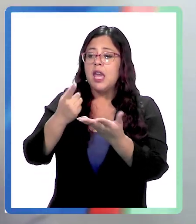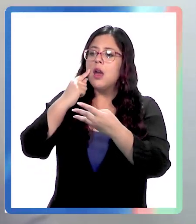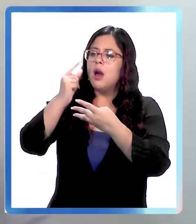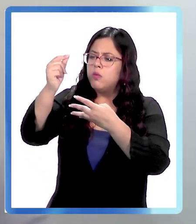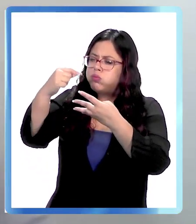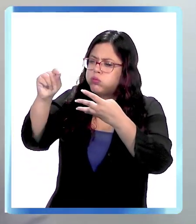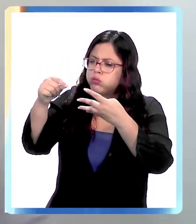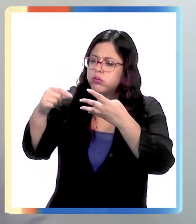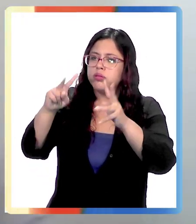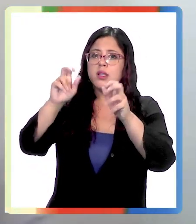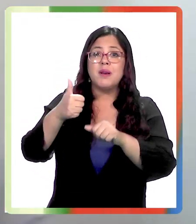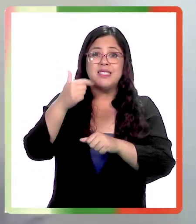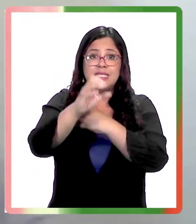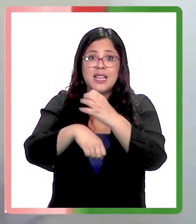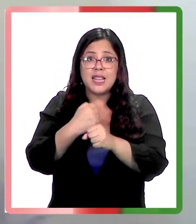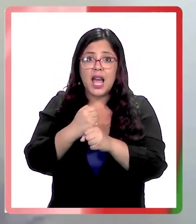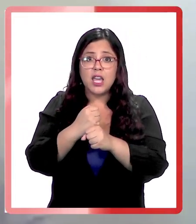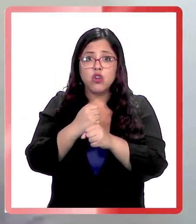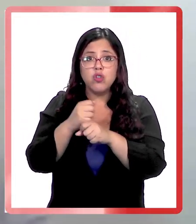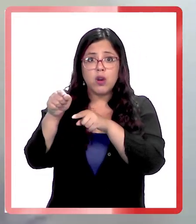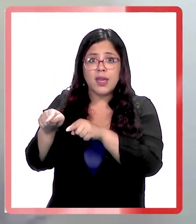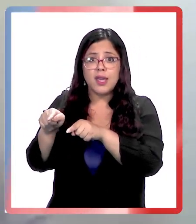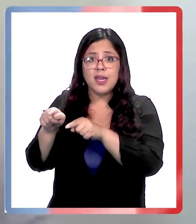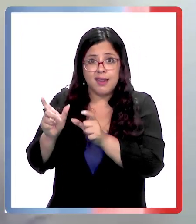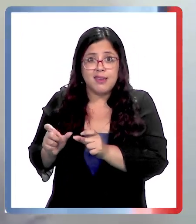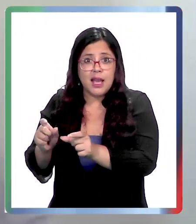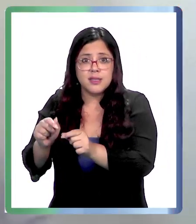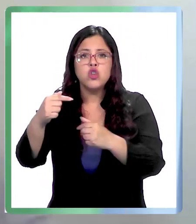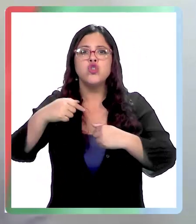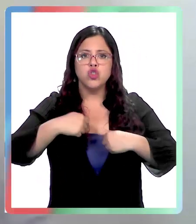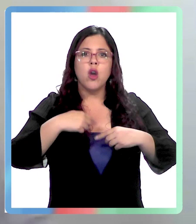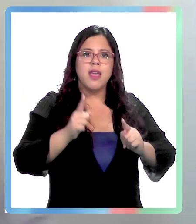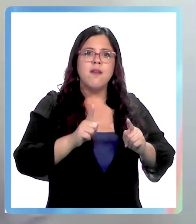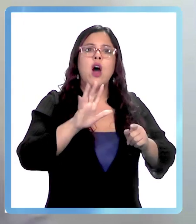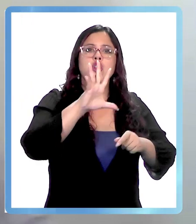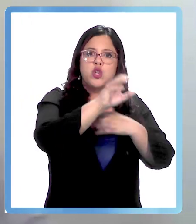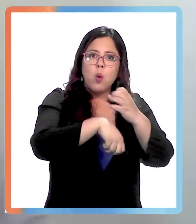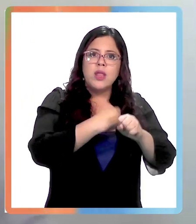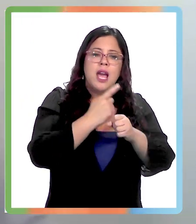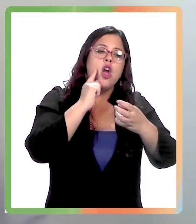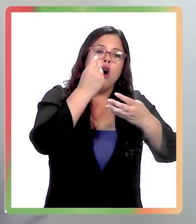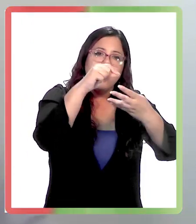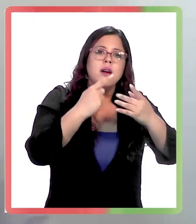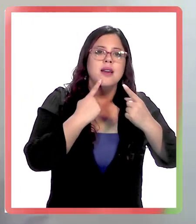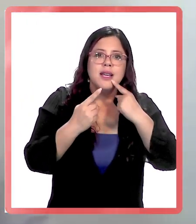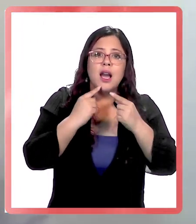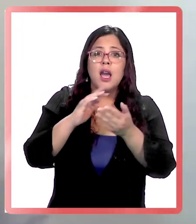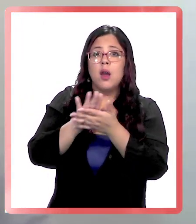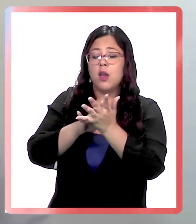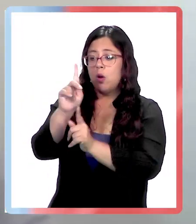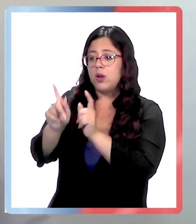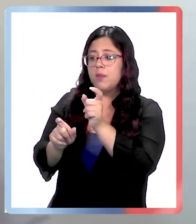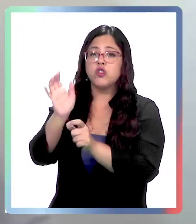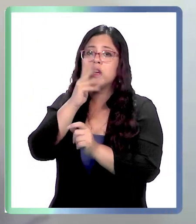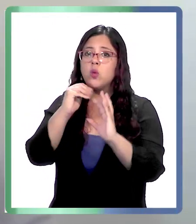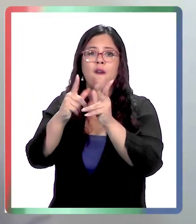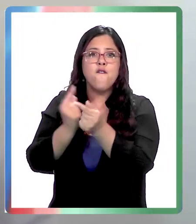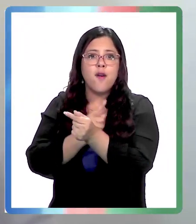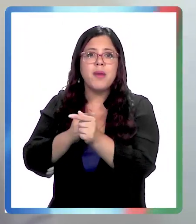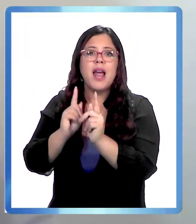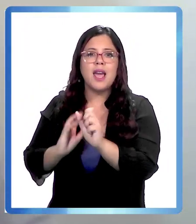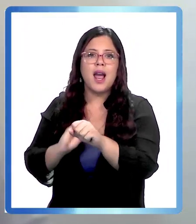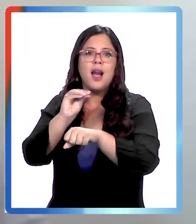a los 60 años, a partir de los 50. Para las personas que tienen riesgo promedio y que no tienen antecedentes familiares,